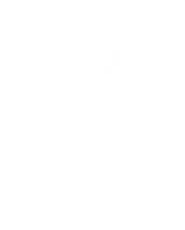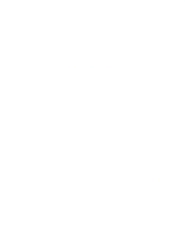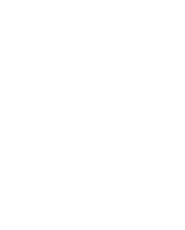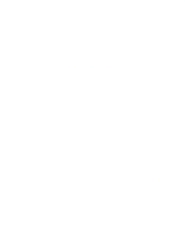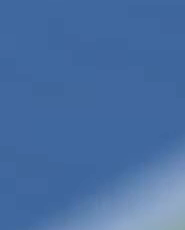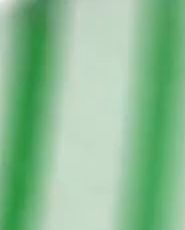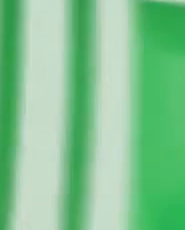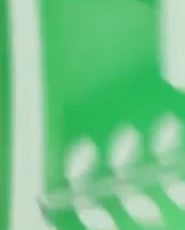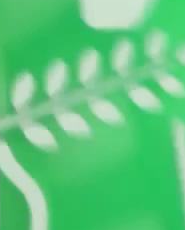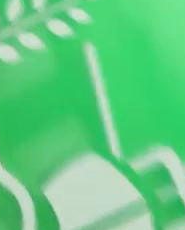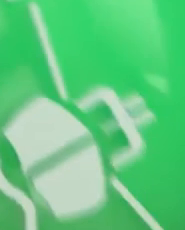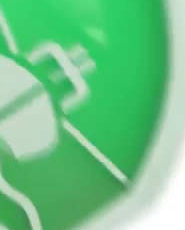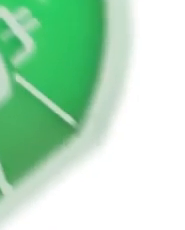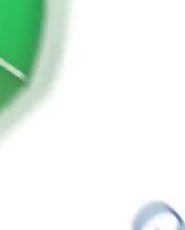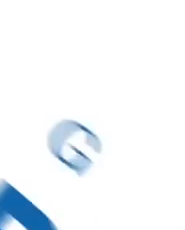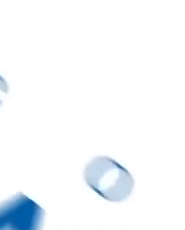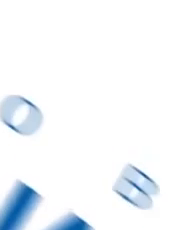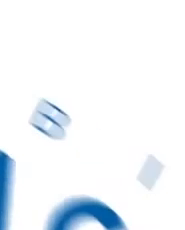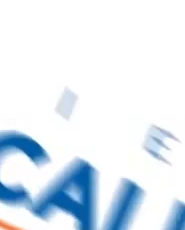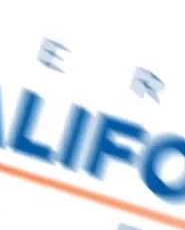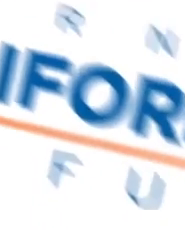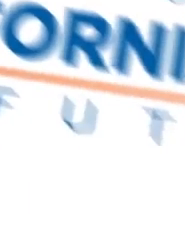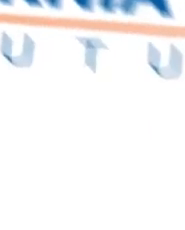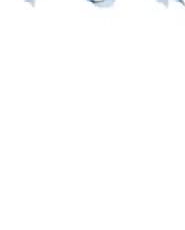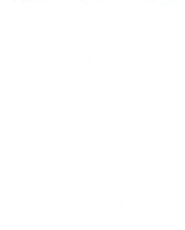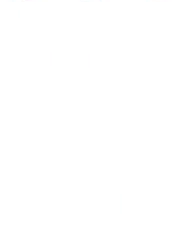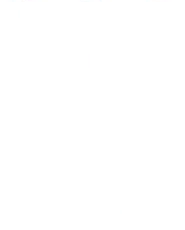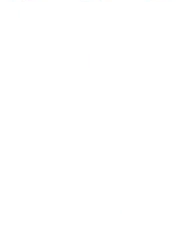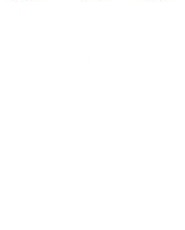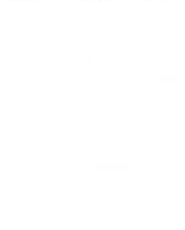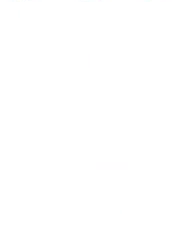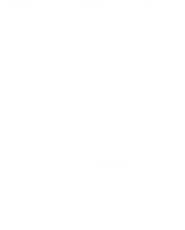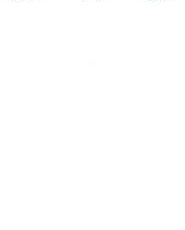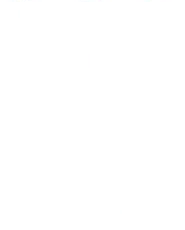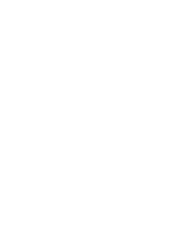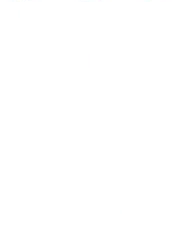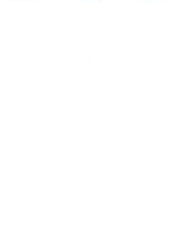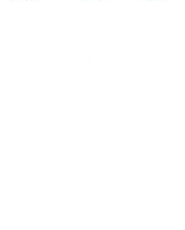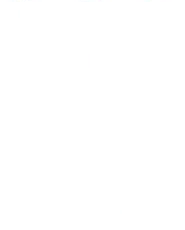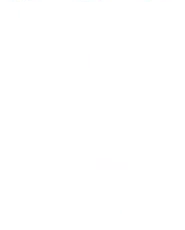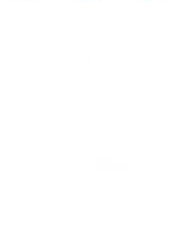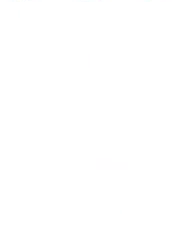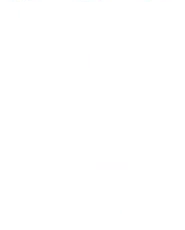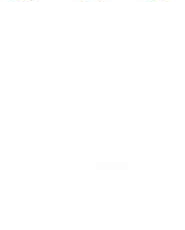Gobierno de Baja California Sur, mejor futuro, hoy.